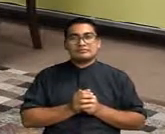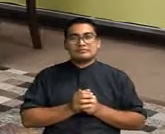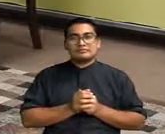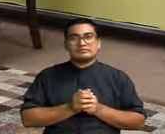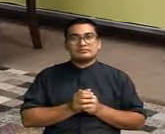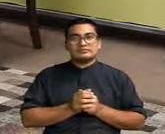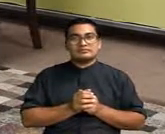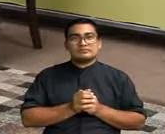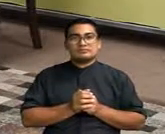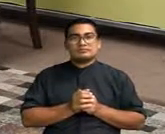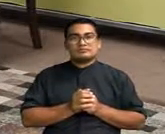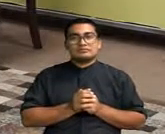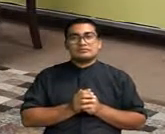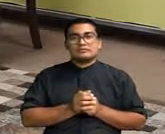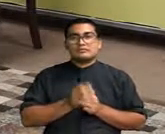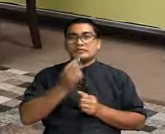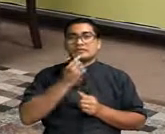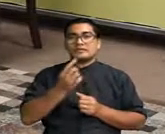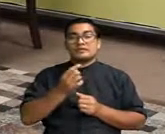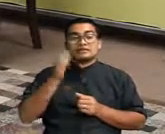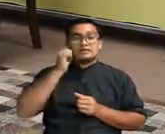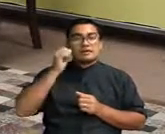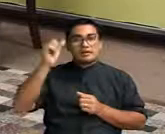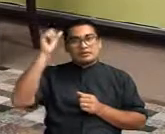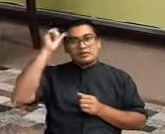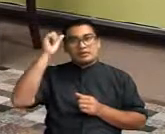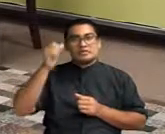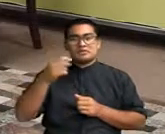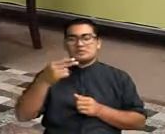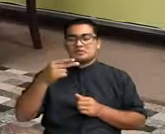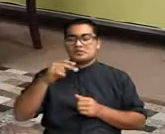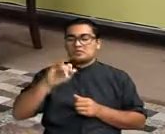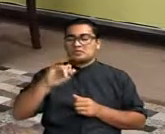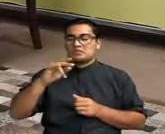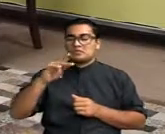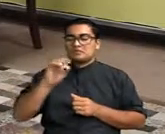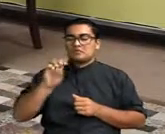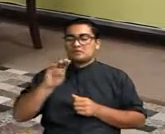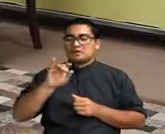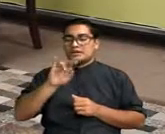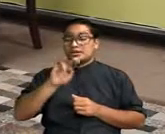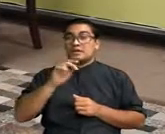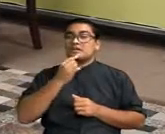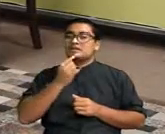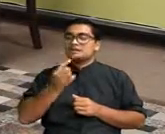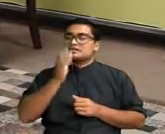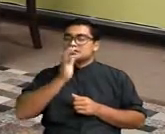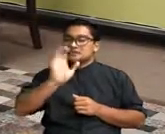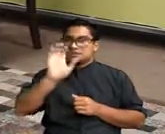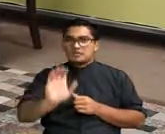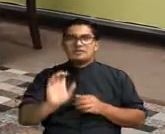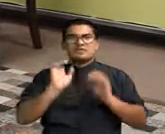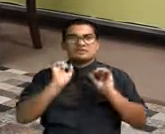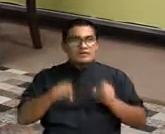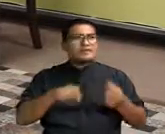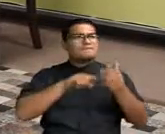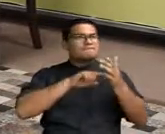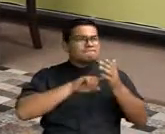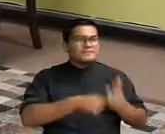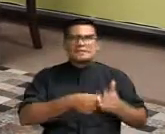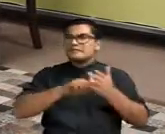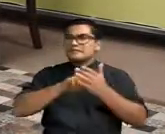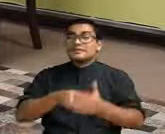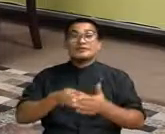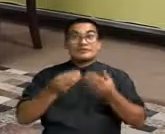En la parte en el adulto que le decimos hipomanía o manía, el niño puede presentar mucha hiperactividad, mucha inquietud, ¿verdad?